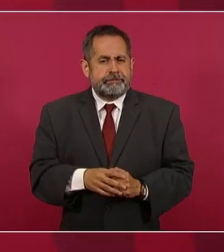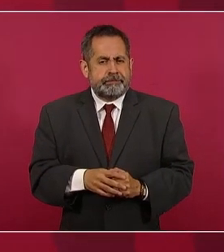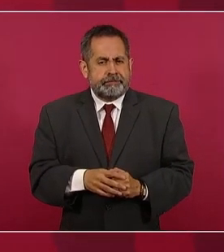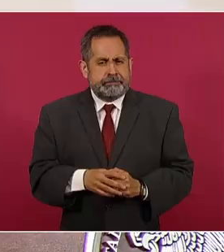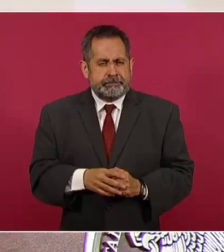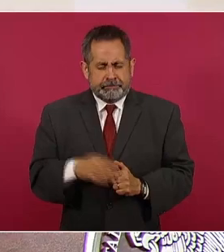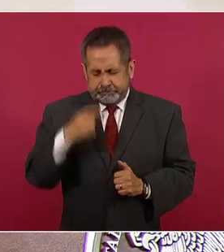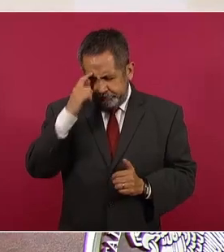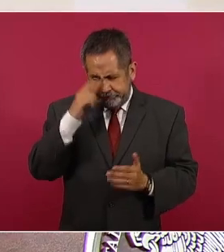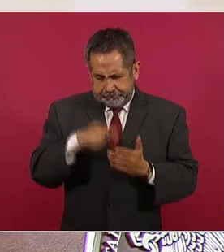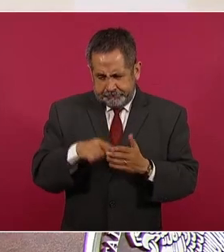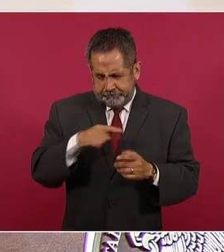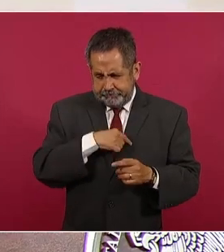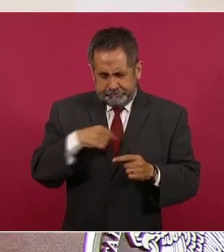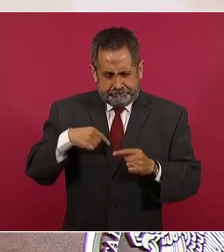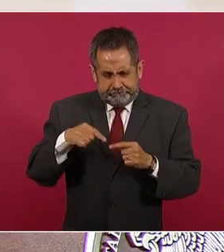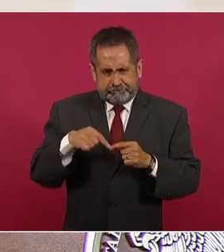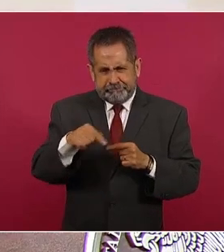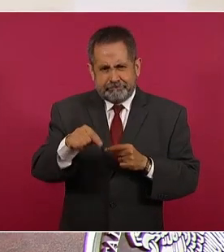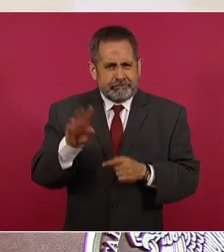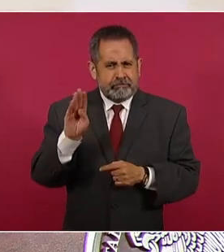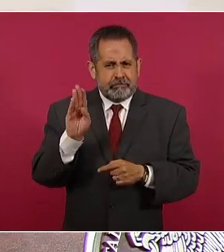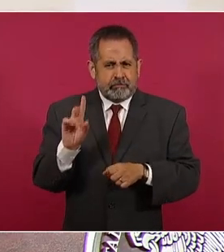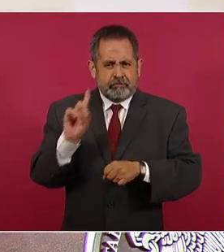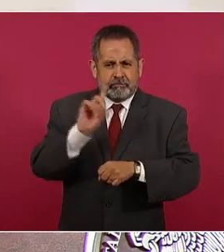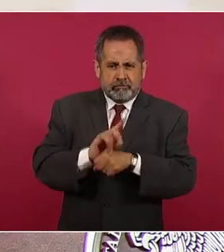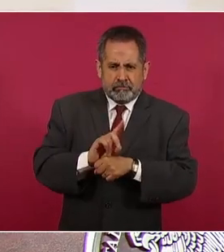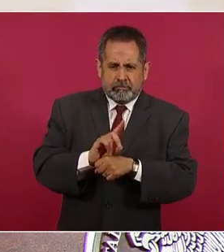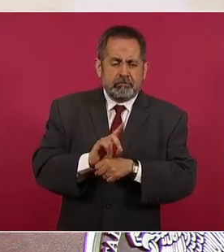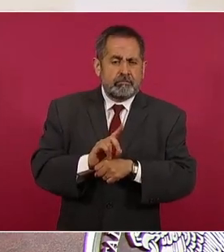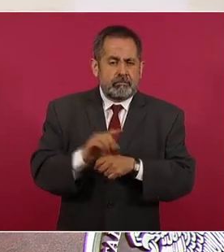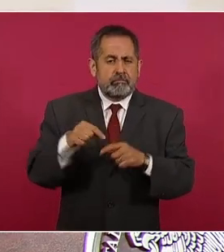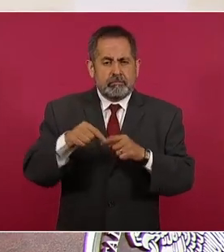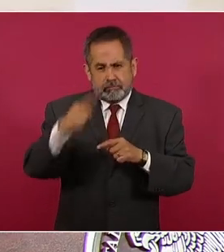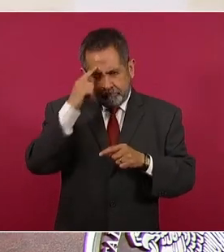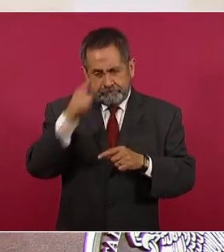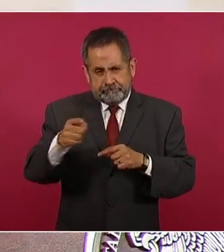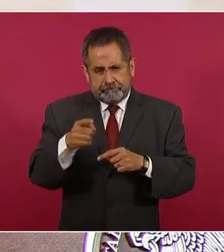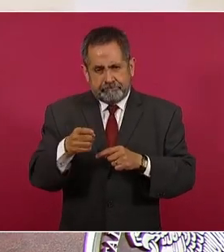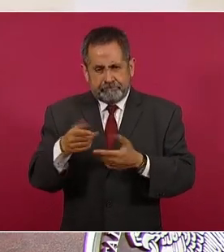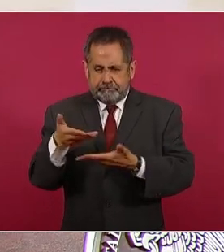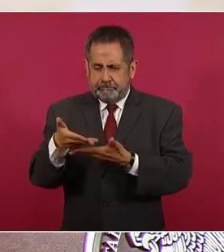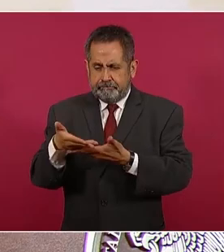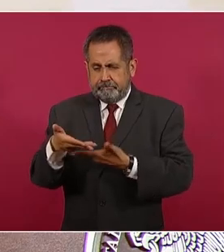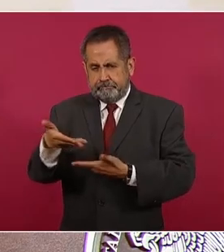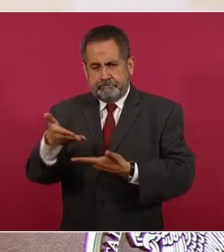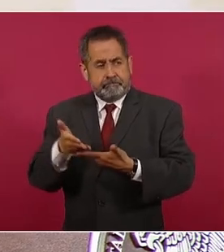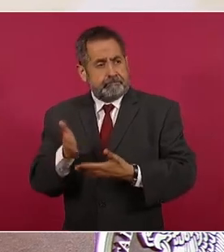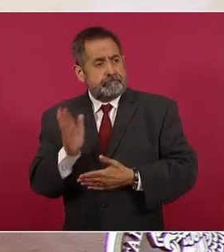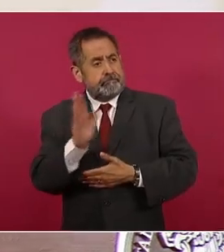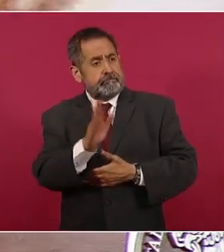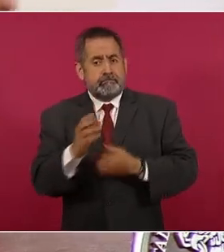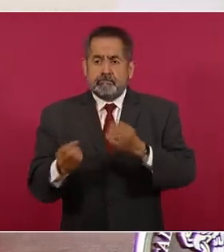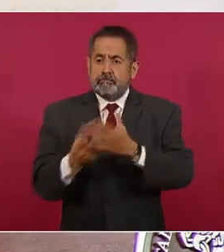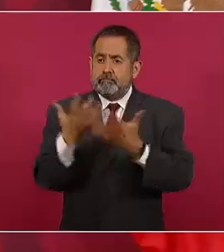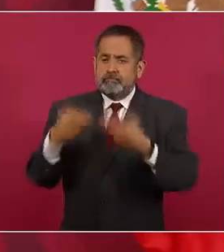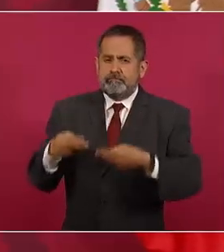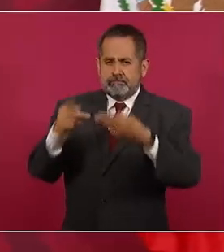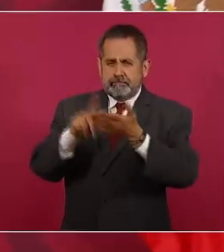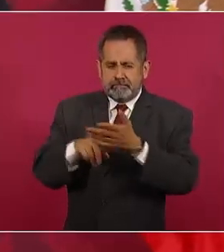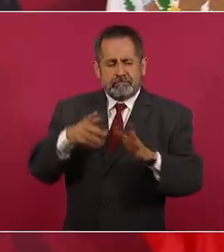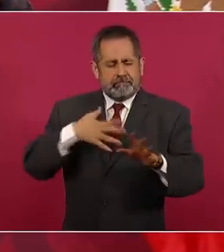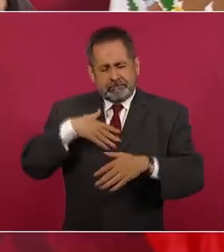tenemos creo que 90 días para la presentación de la empresa. Vamos a